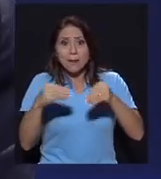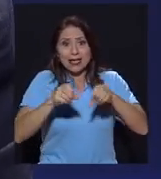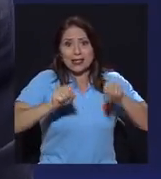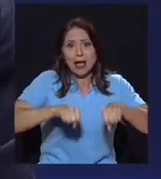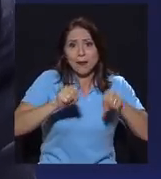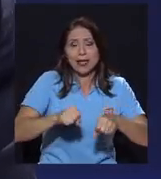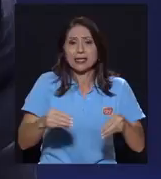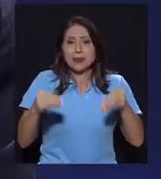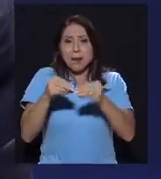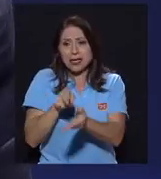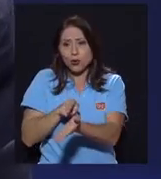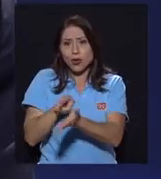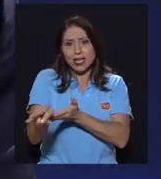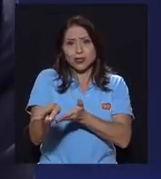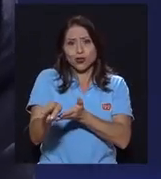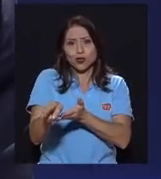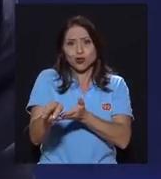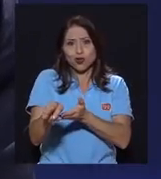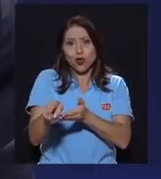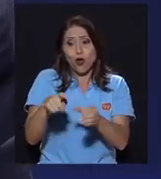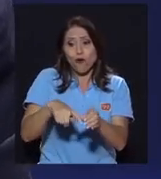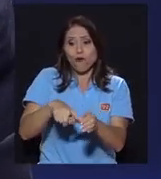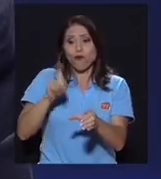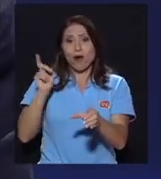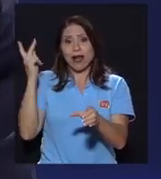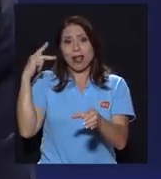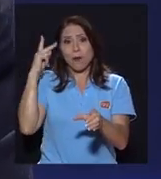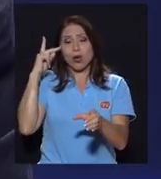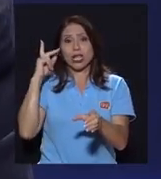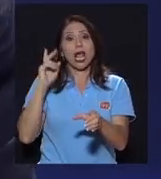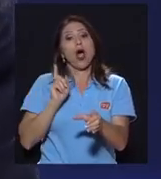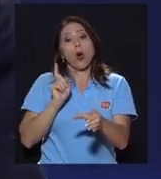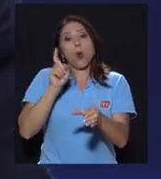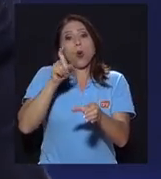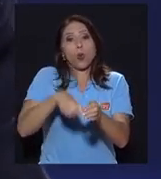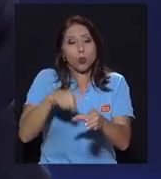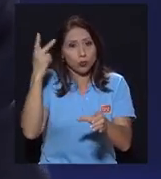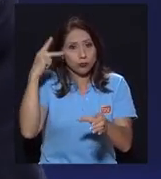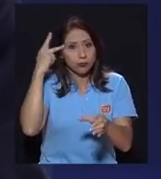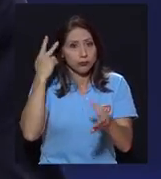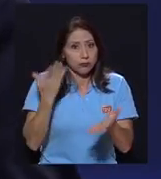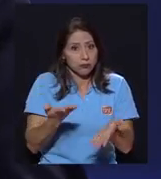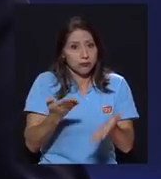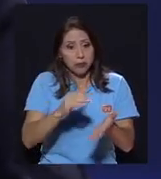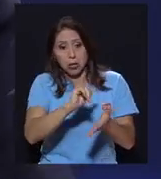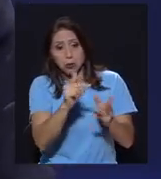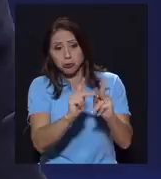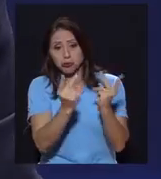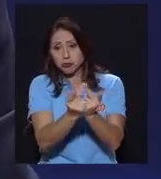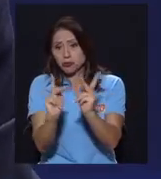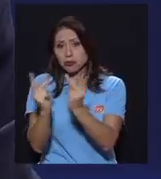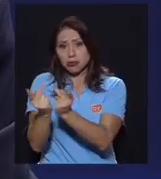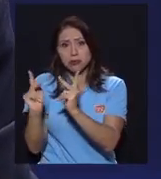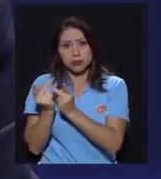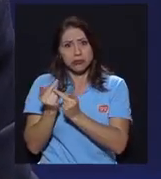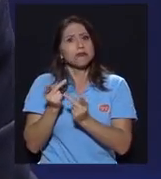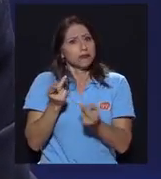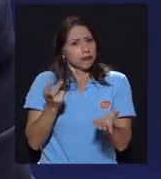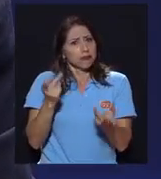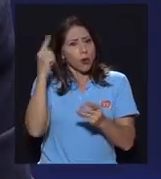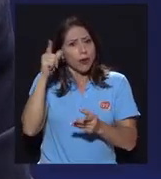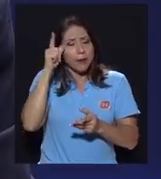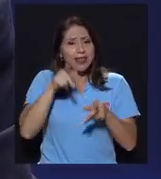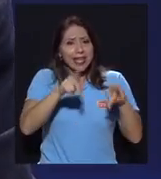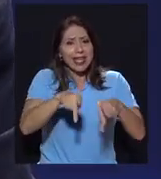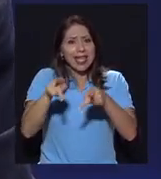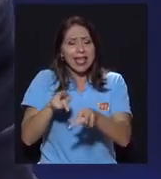honestos fuera de la política o en la misma política en otras tiendas donde obviamente también hay gente honesta y hay gente